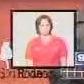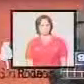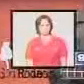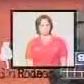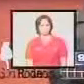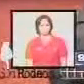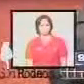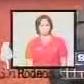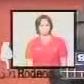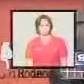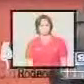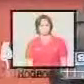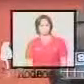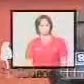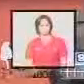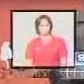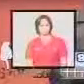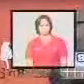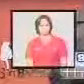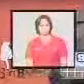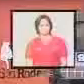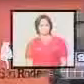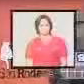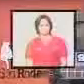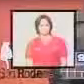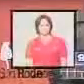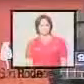Perfecto. Bueno.